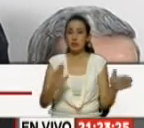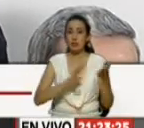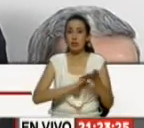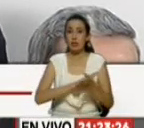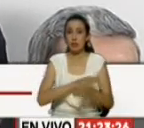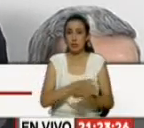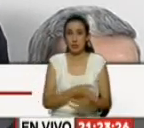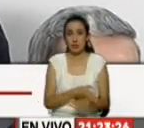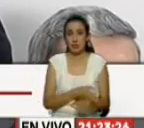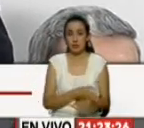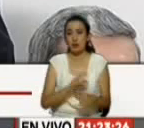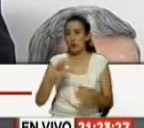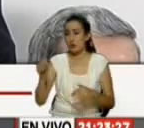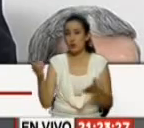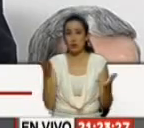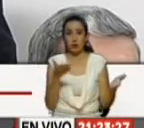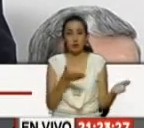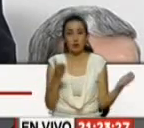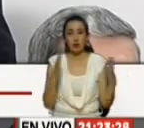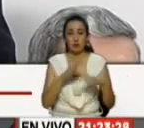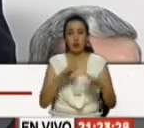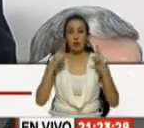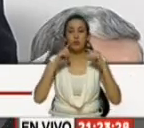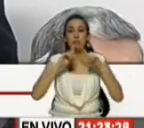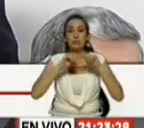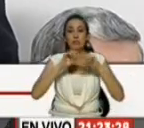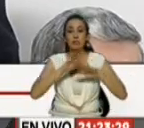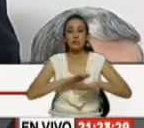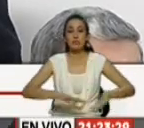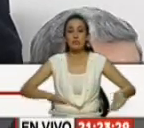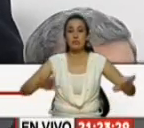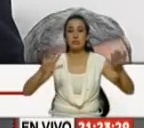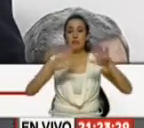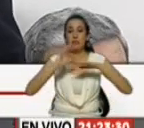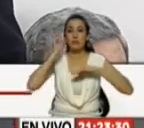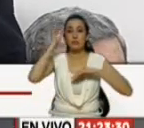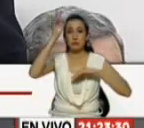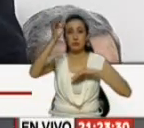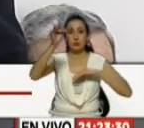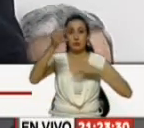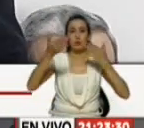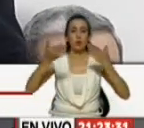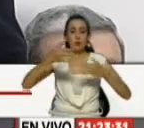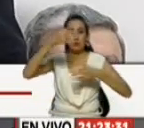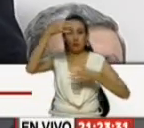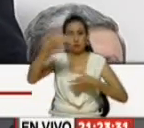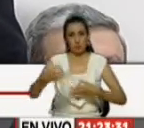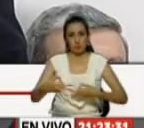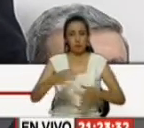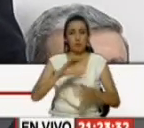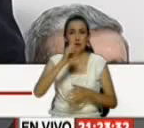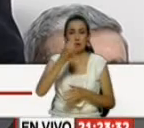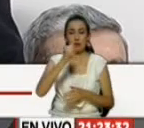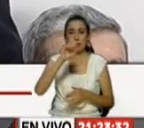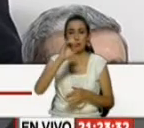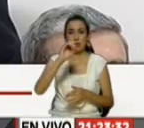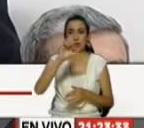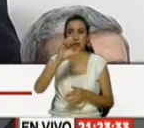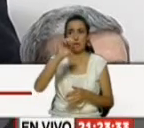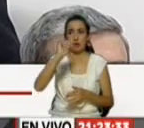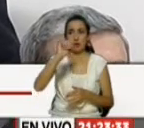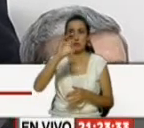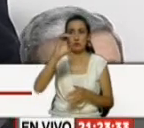Social y otros organismos referentes de pacientes a futuro cumplan con Solca, tanto para el